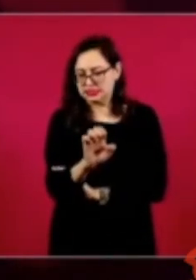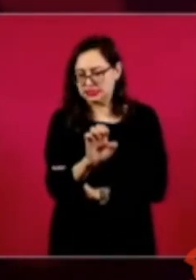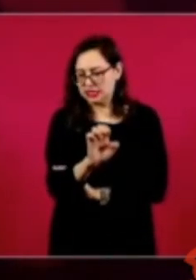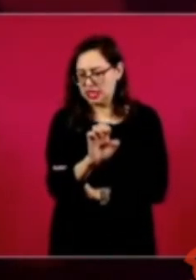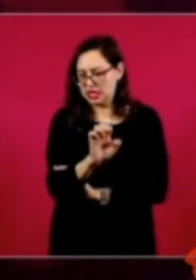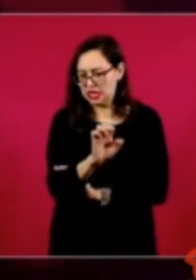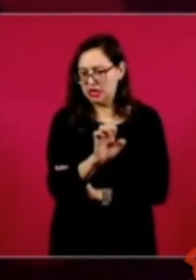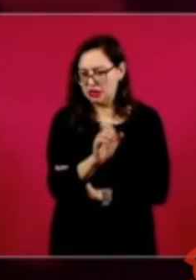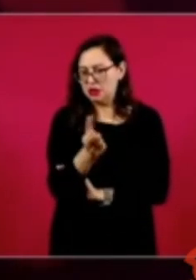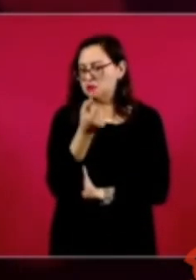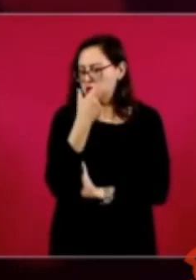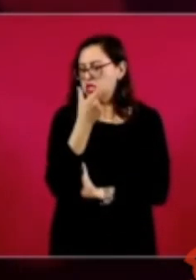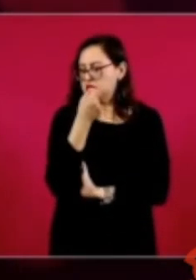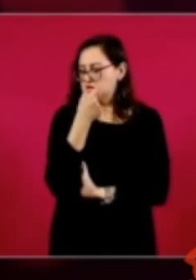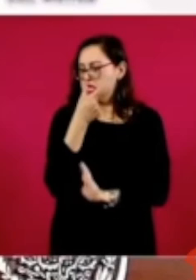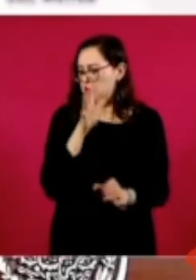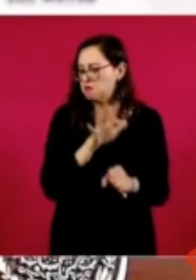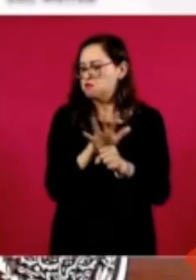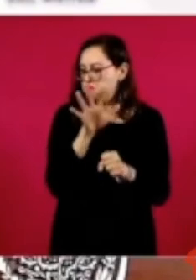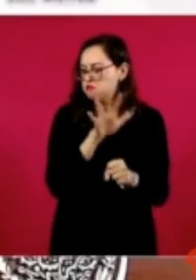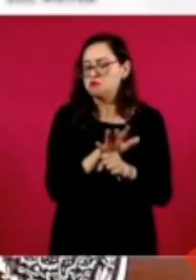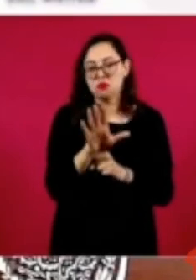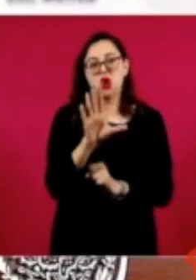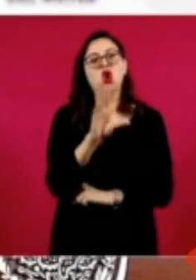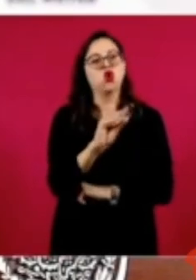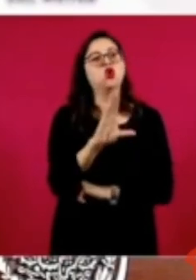pasando el 90%